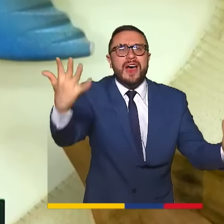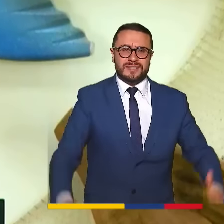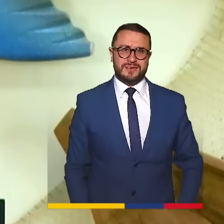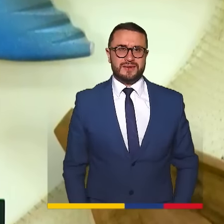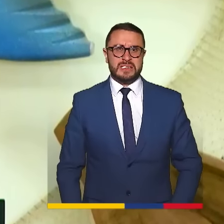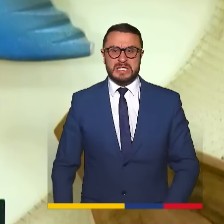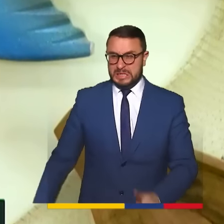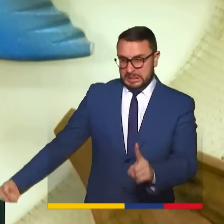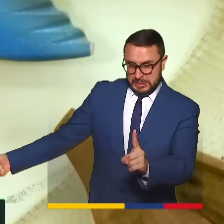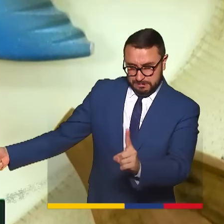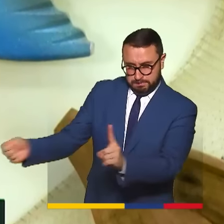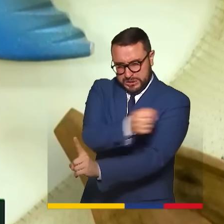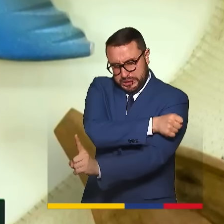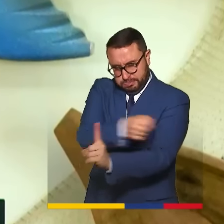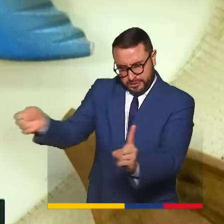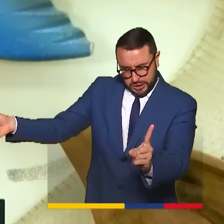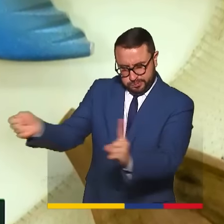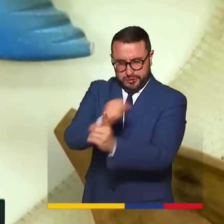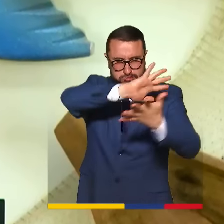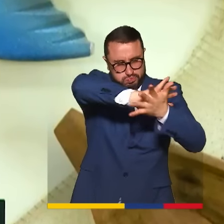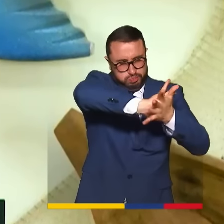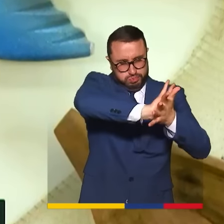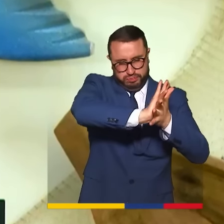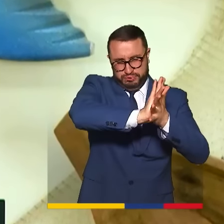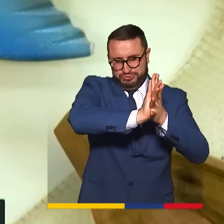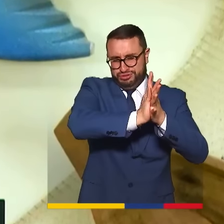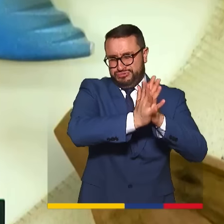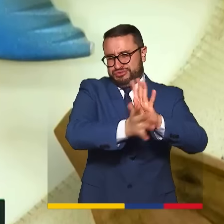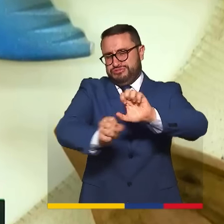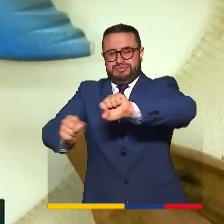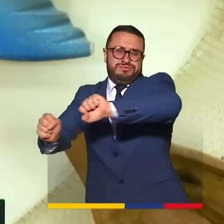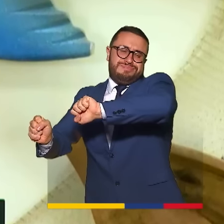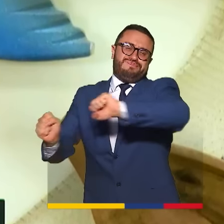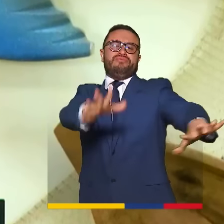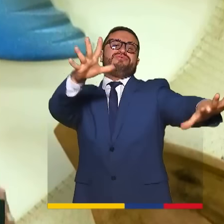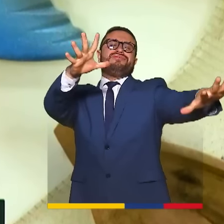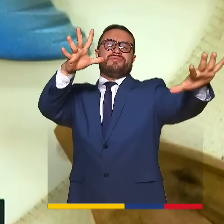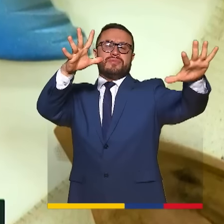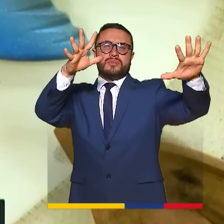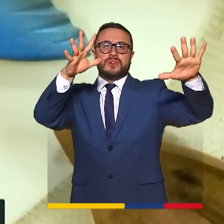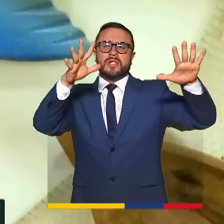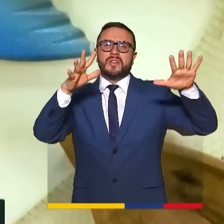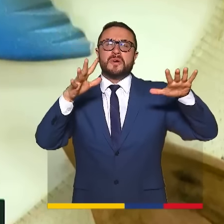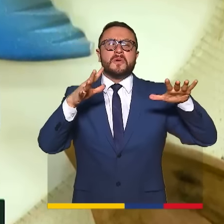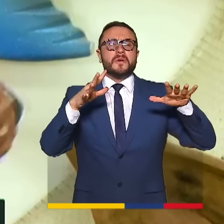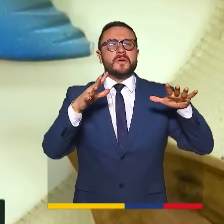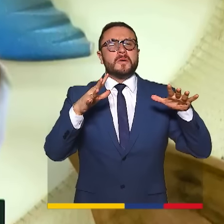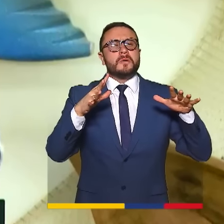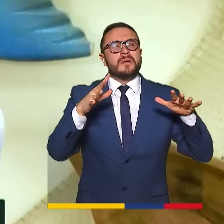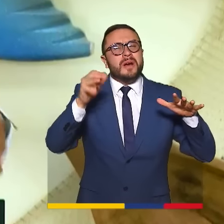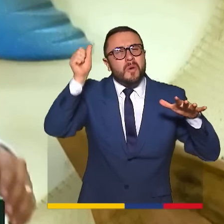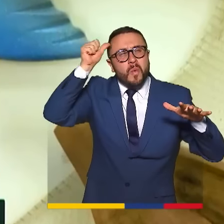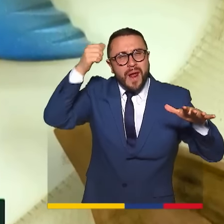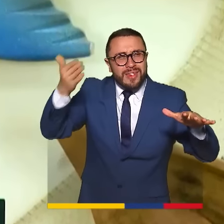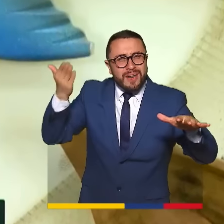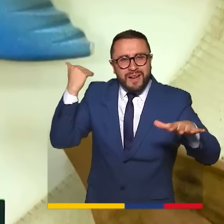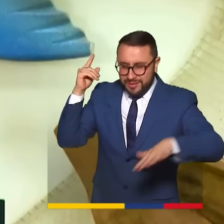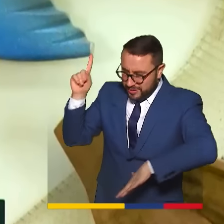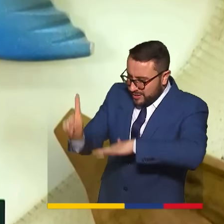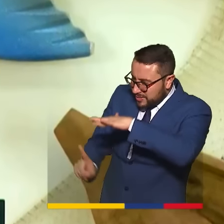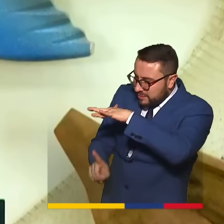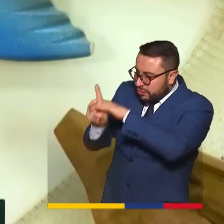torturándolo, masacrándolo, vejándolo, como si no supiera que su origen mismo es el